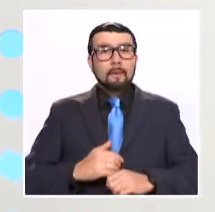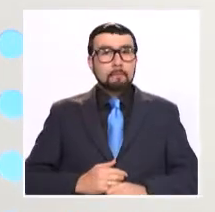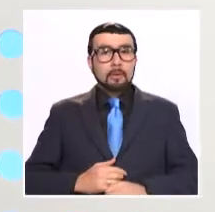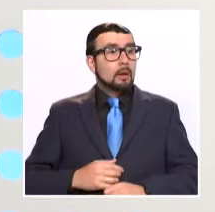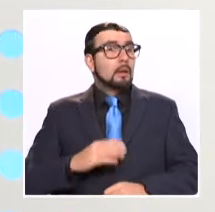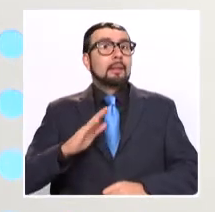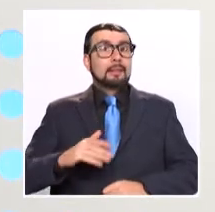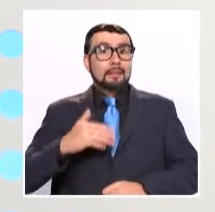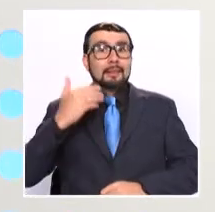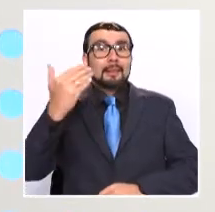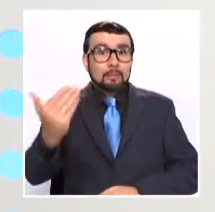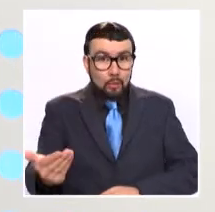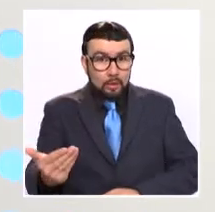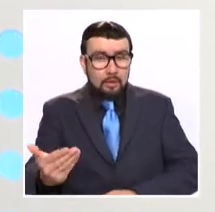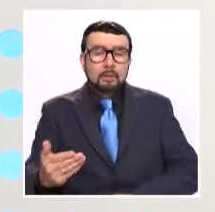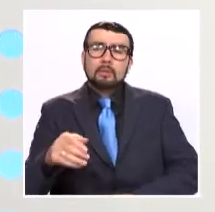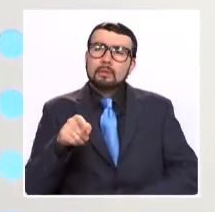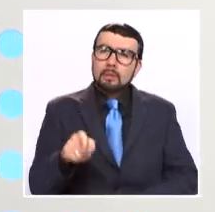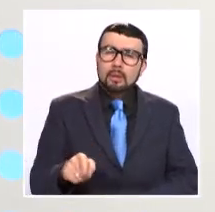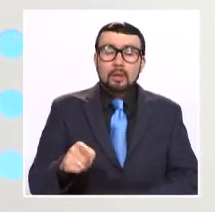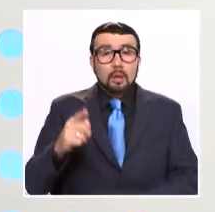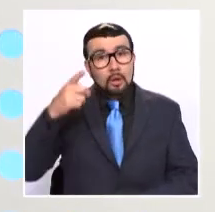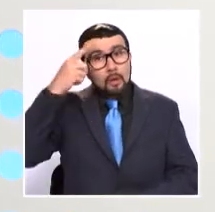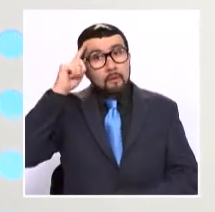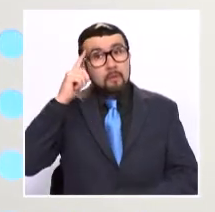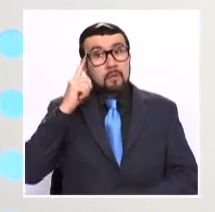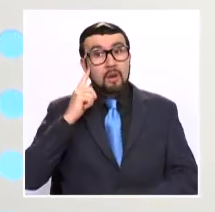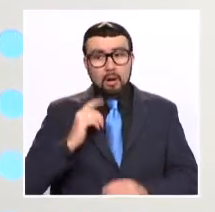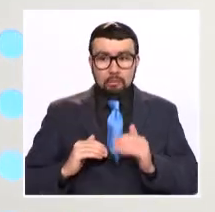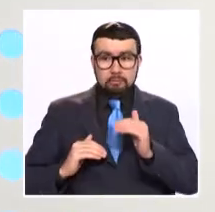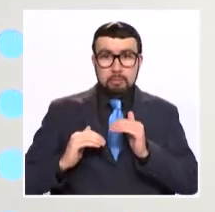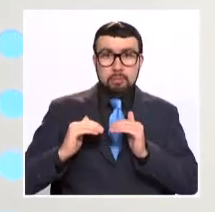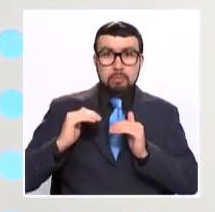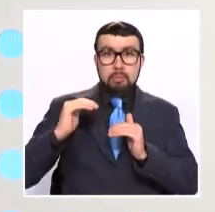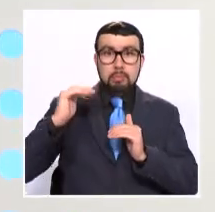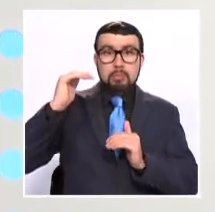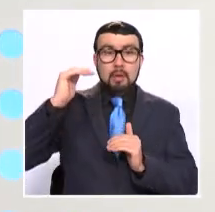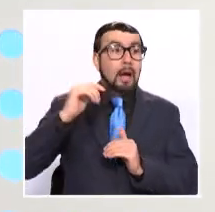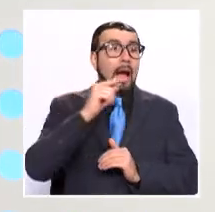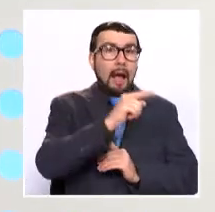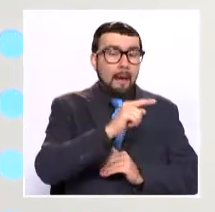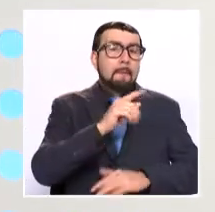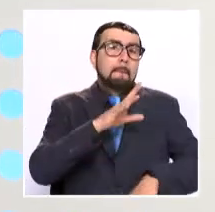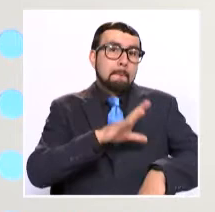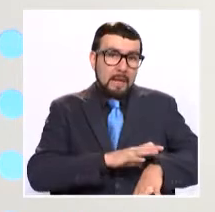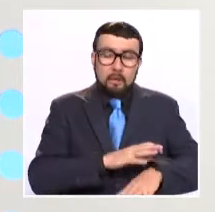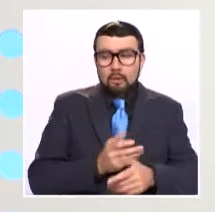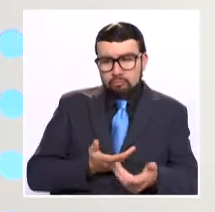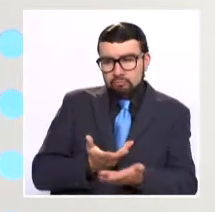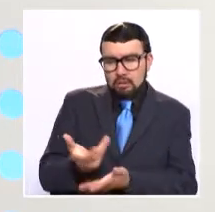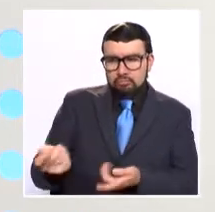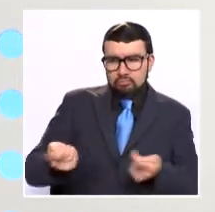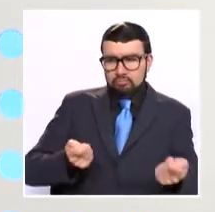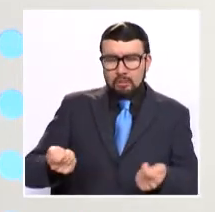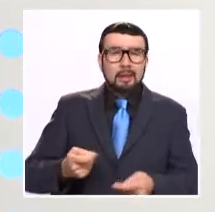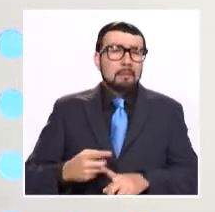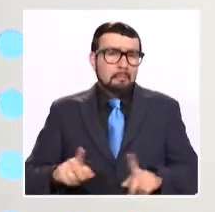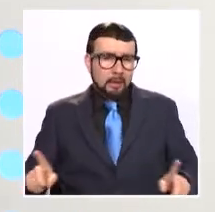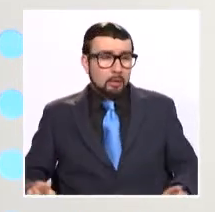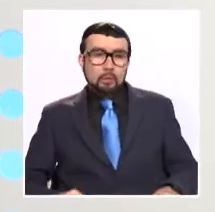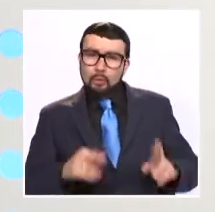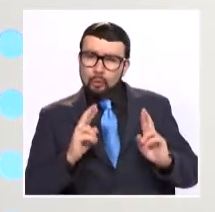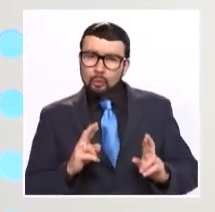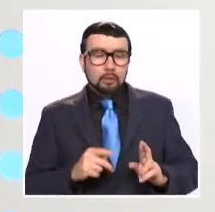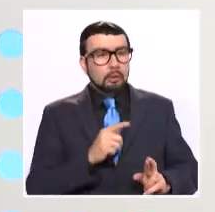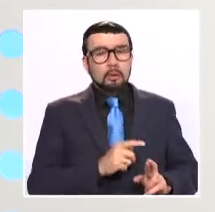la vacunación empieza a subir la temperatura y hay fiebre, pues ya la indicación la da el médico, pero si se puede manejar con las indicaciones de